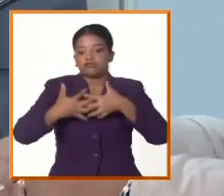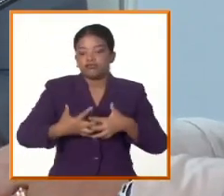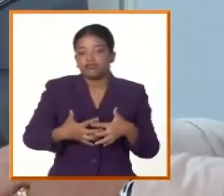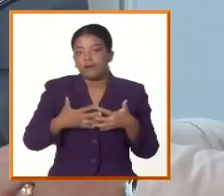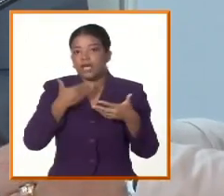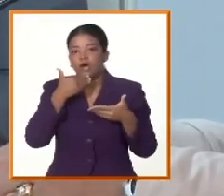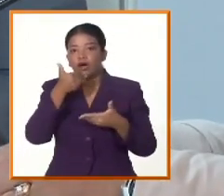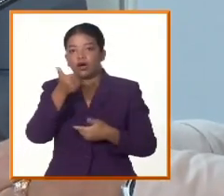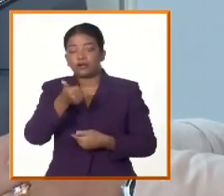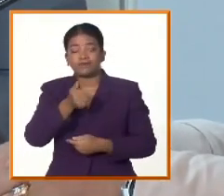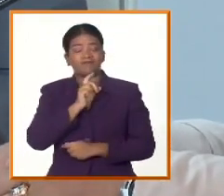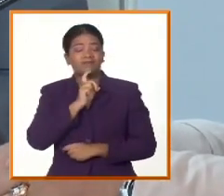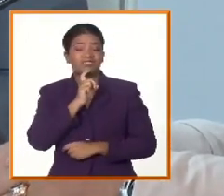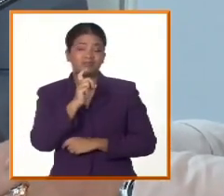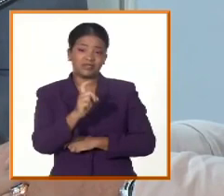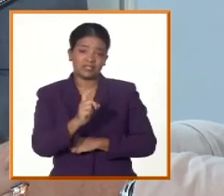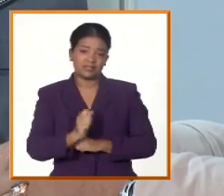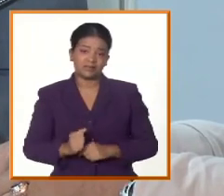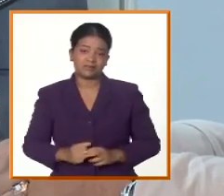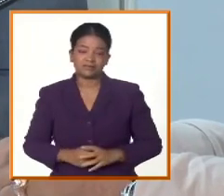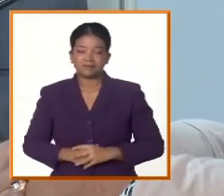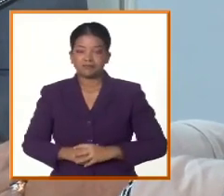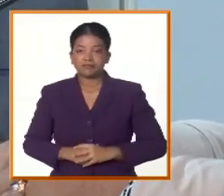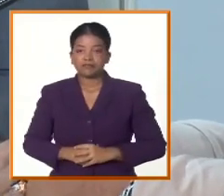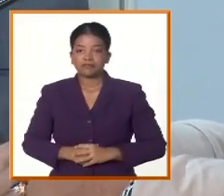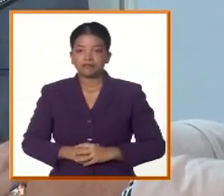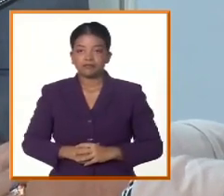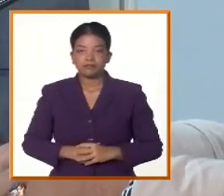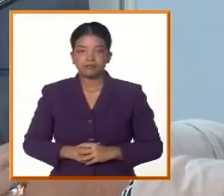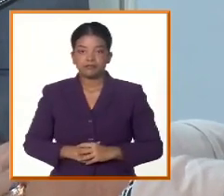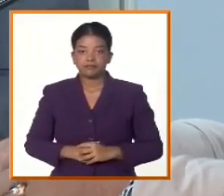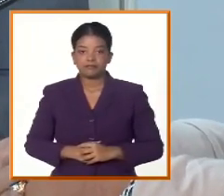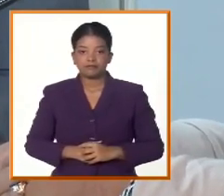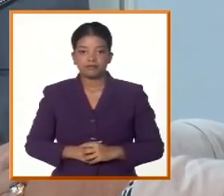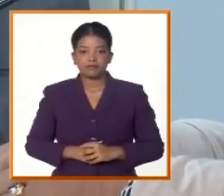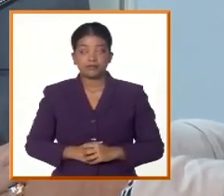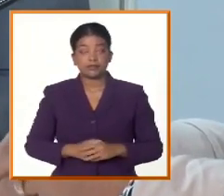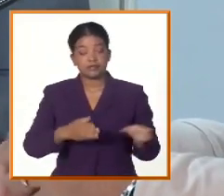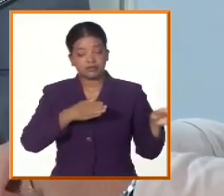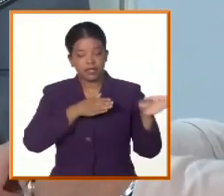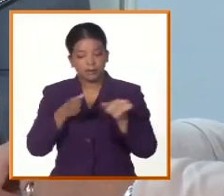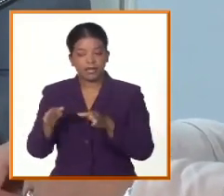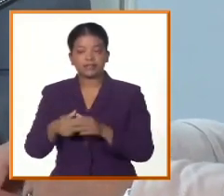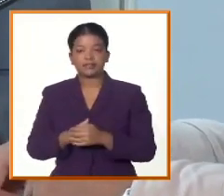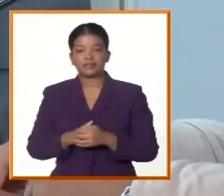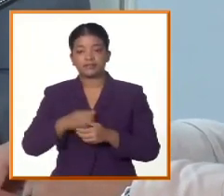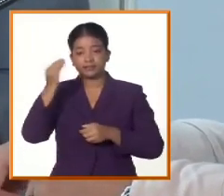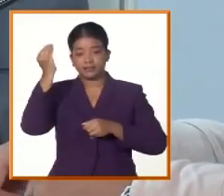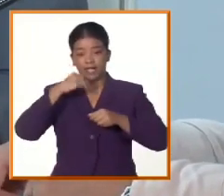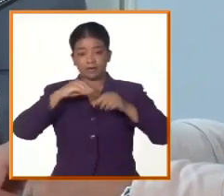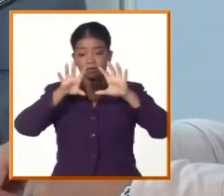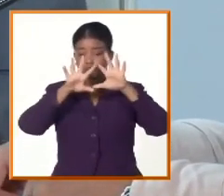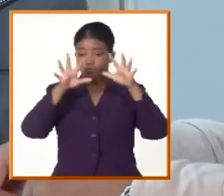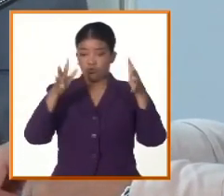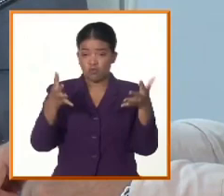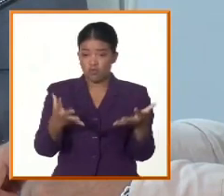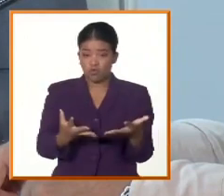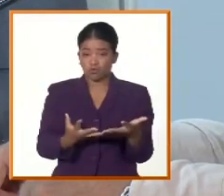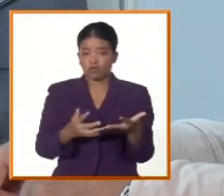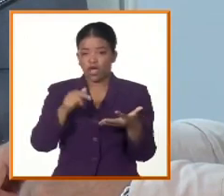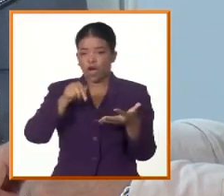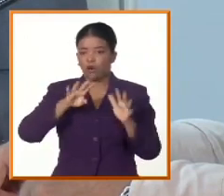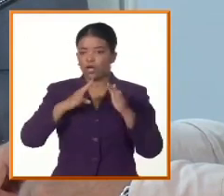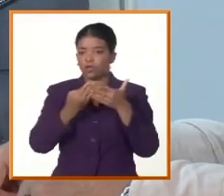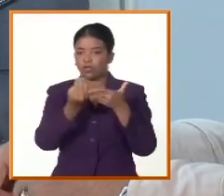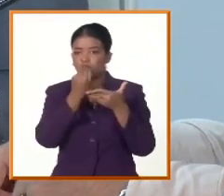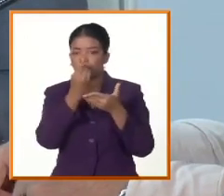también de prosperidad y de desarrollo creo que el crecimiento de los precios de los alimentos en el mercado mundial que es una tendencia los últimos años y